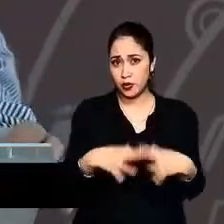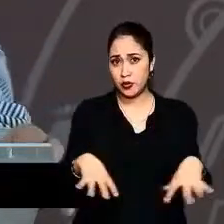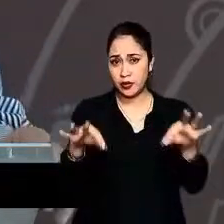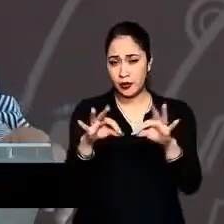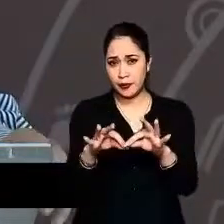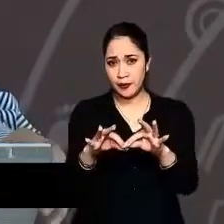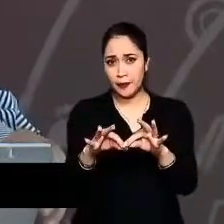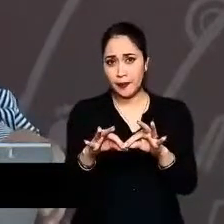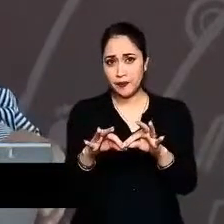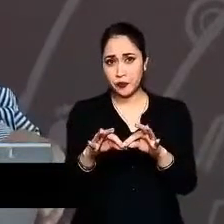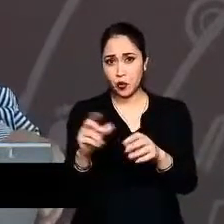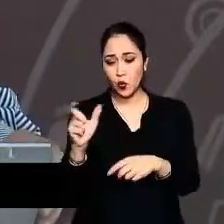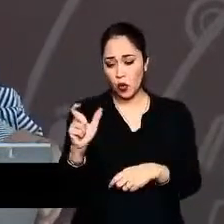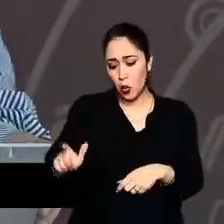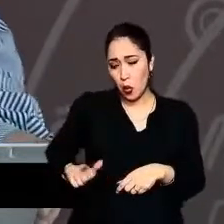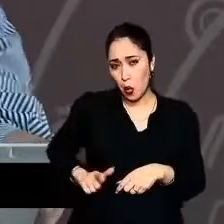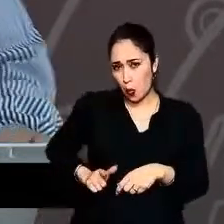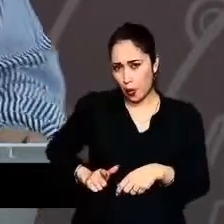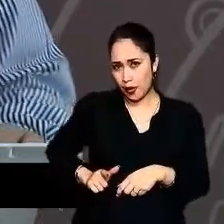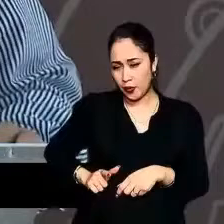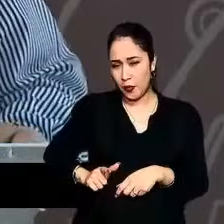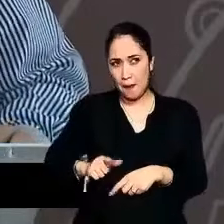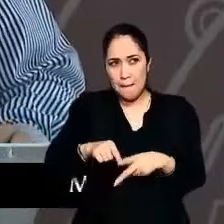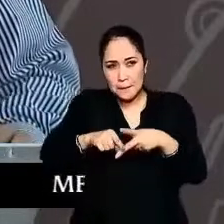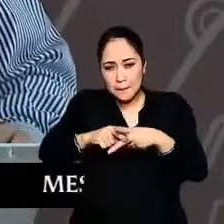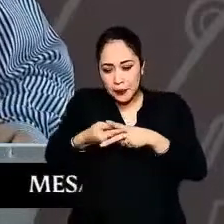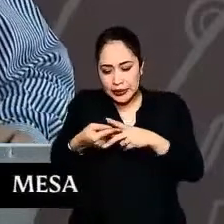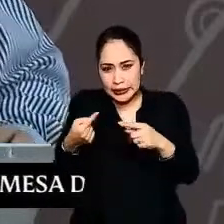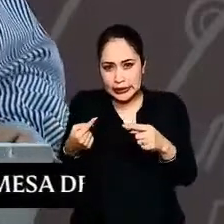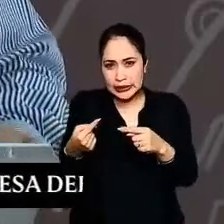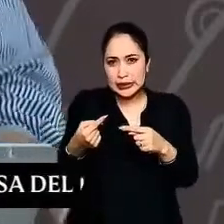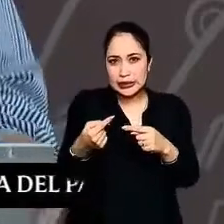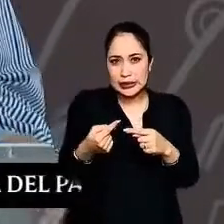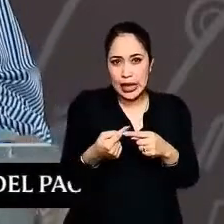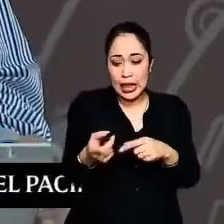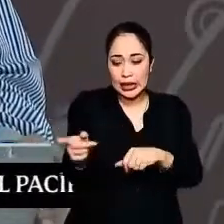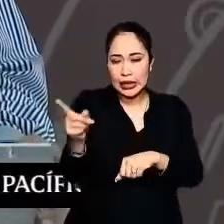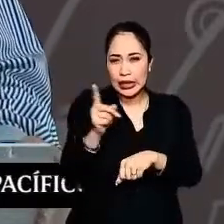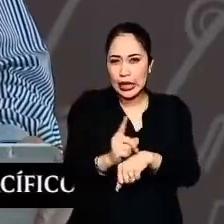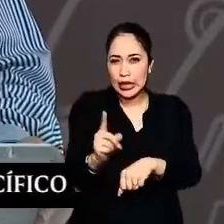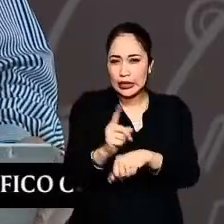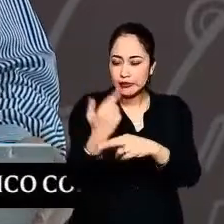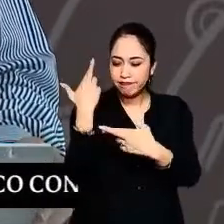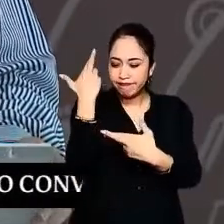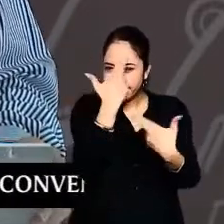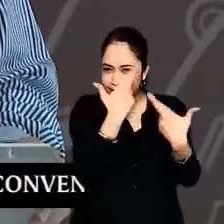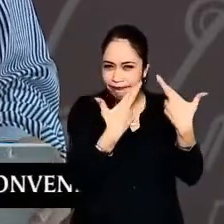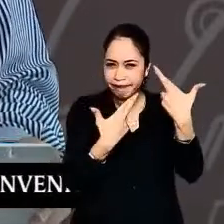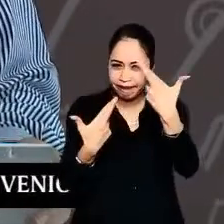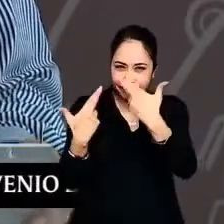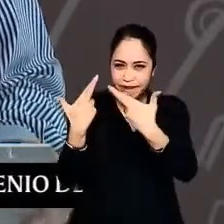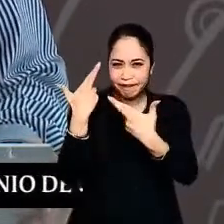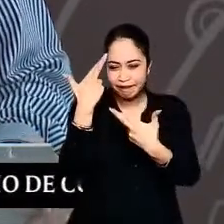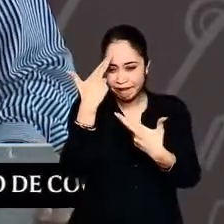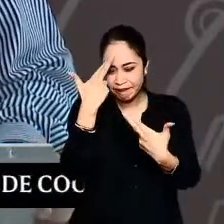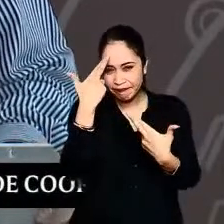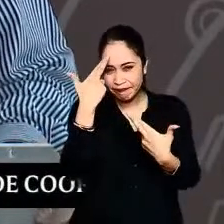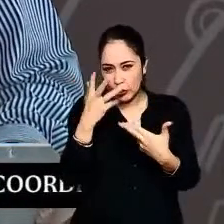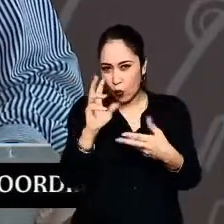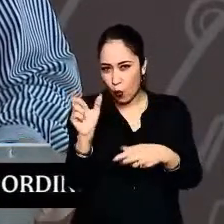primer día que entramos al gobierno, tenemos nosotros una reflexión diaria en esto. Pero no solo en la